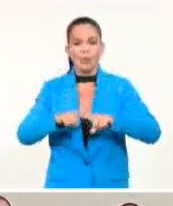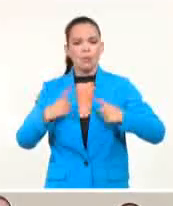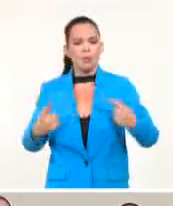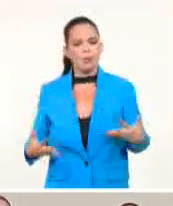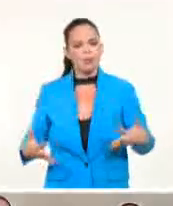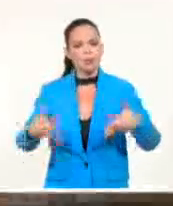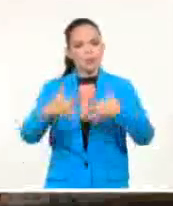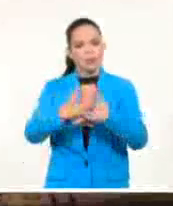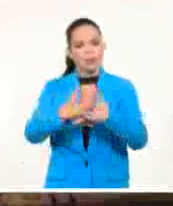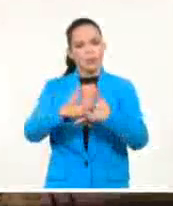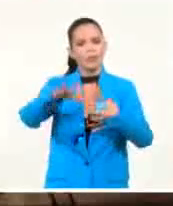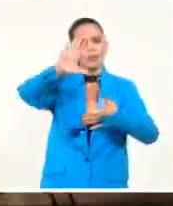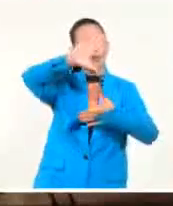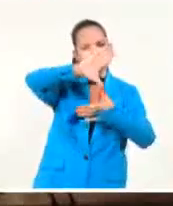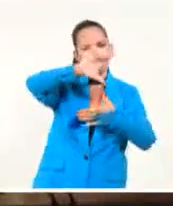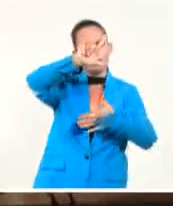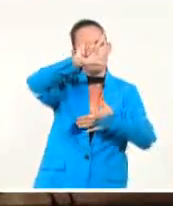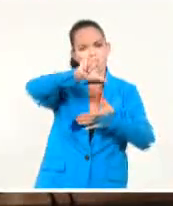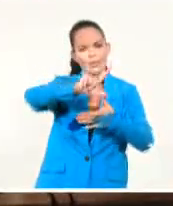Iberoamérica.